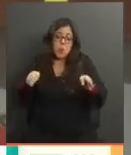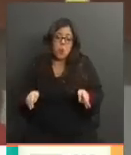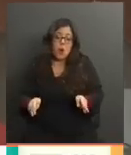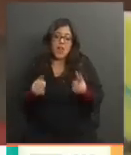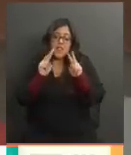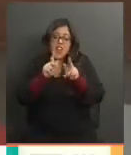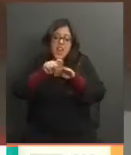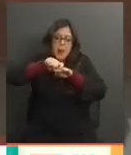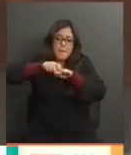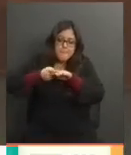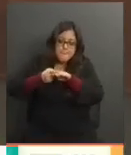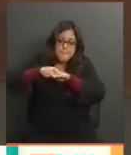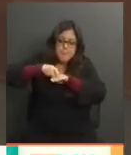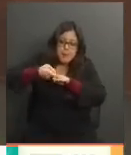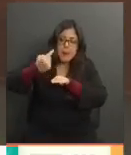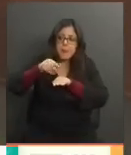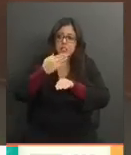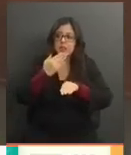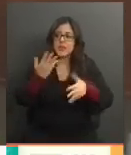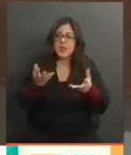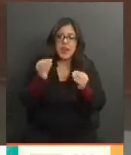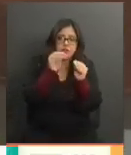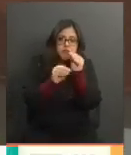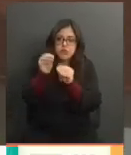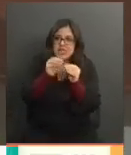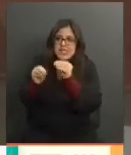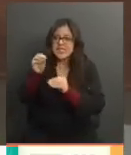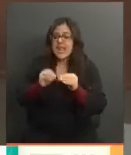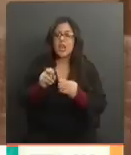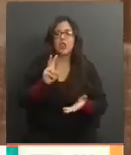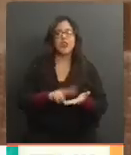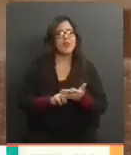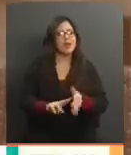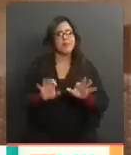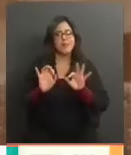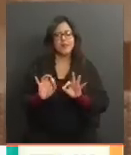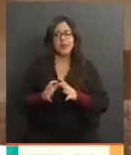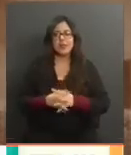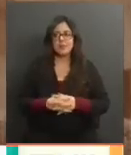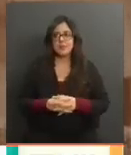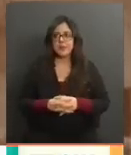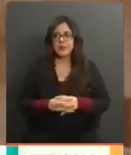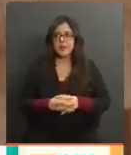que ya tenemos estos diseños que son realmente una obra de arte.